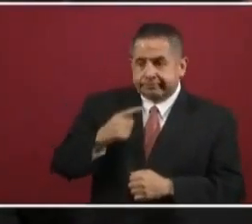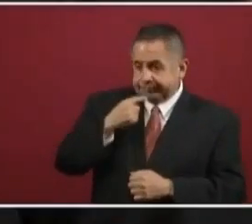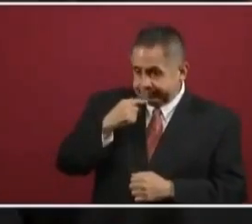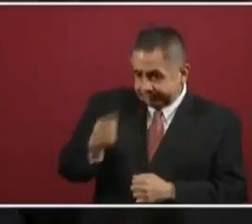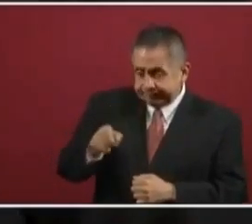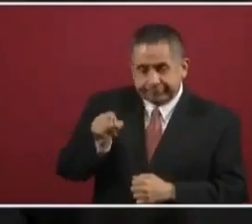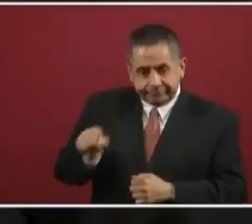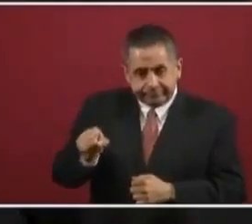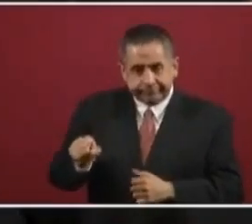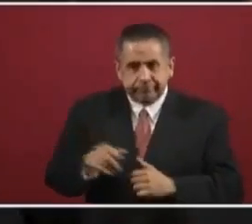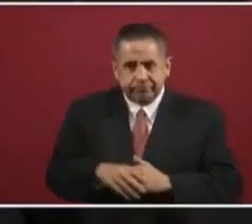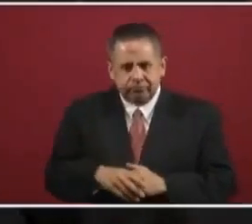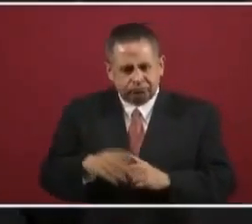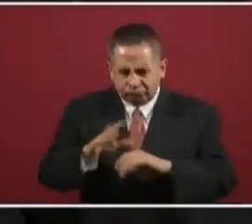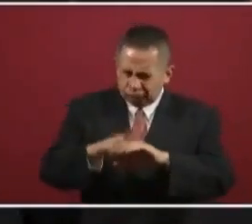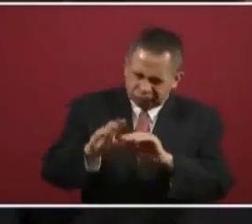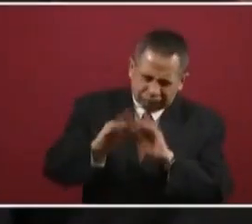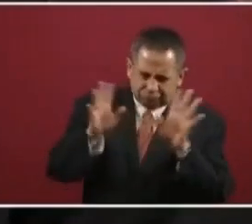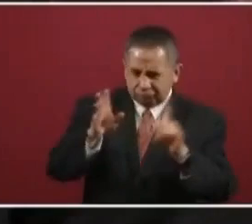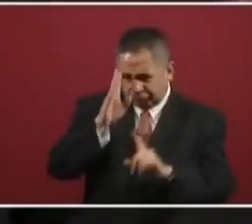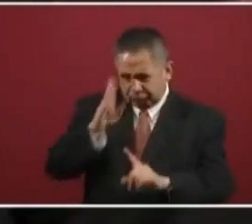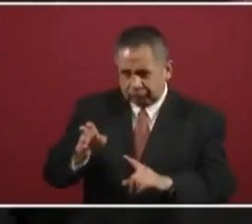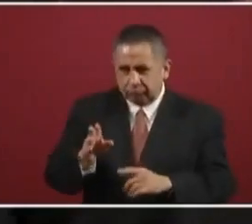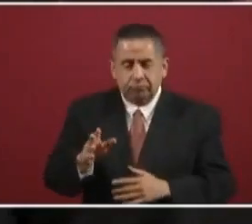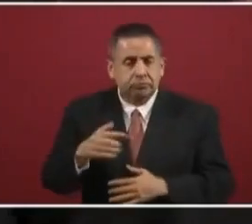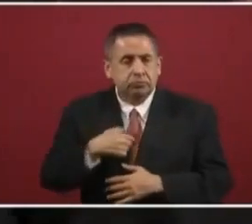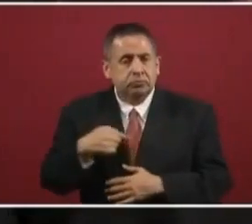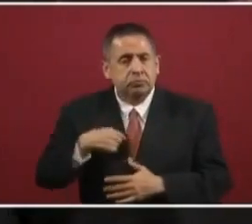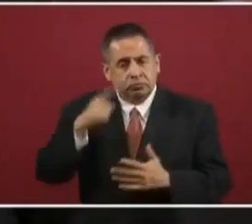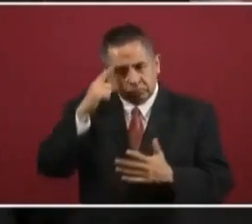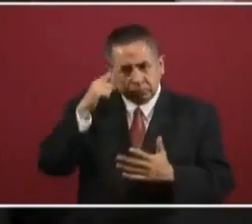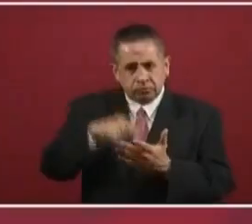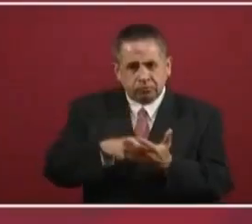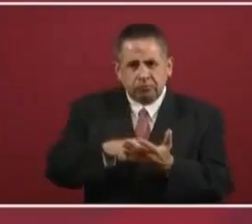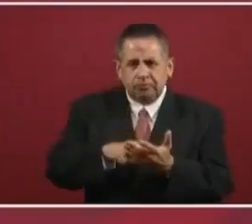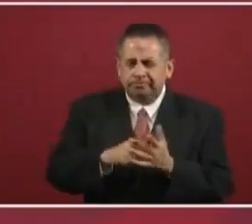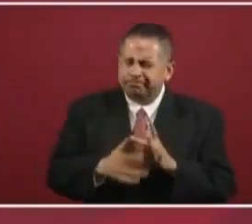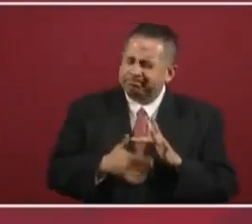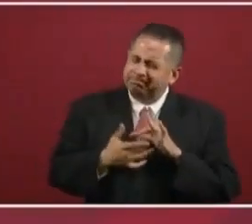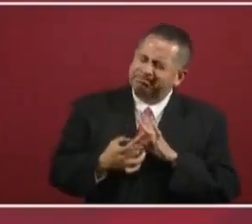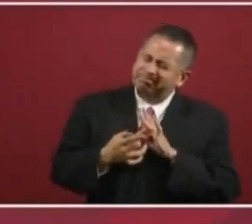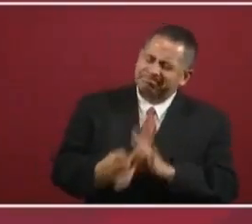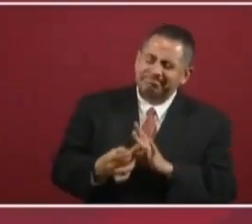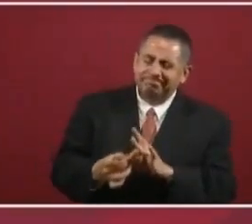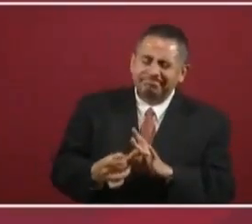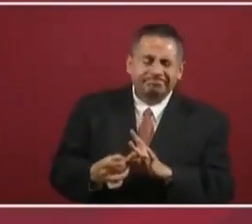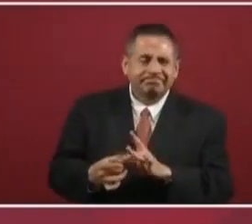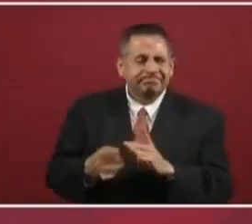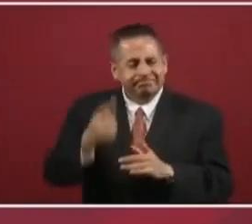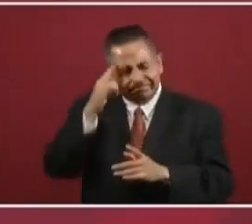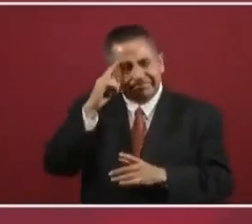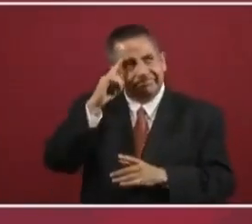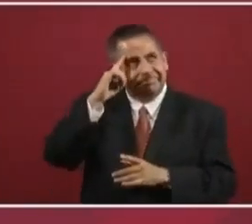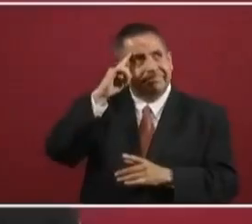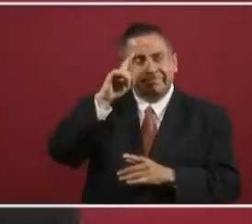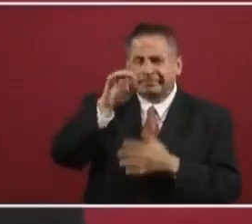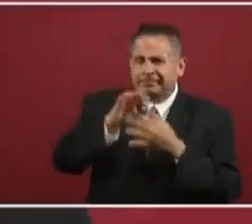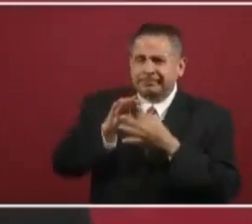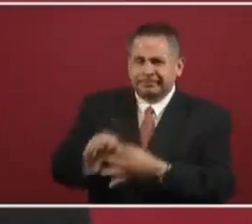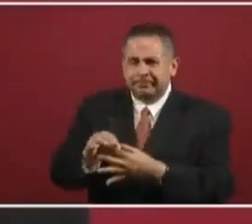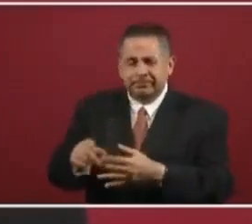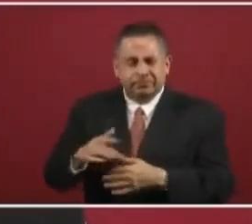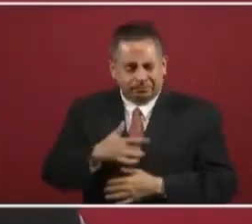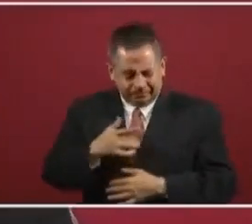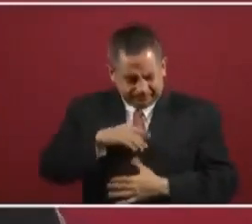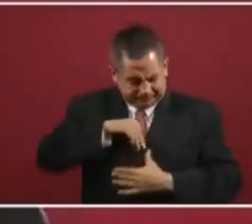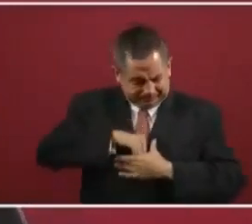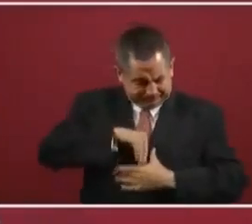hablé con mucha Claridad de esto porque creo en la mística creo que el